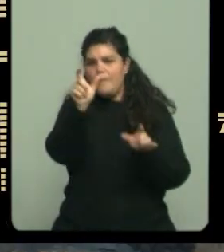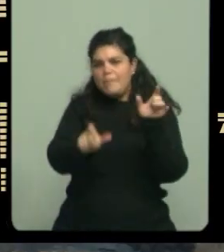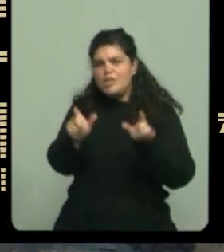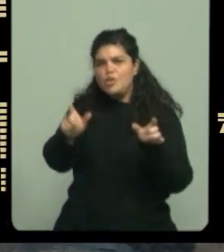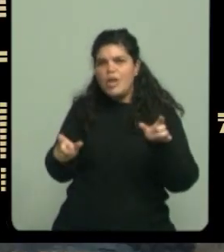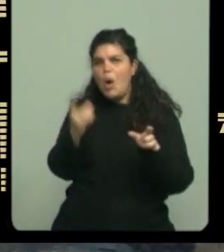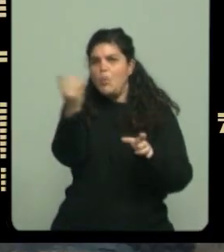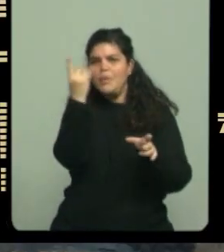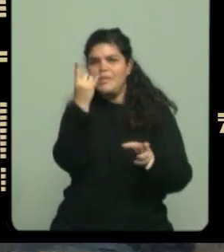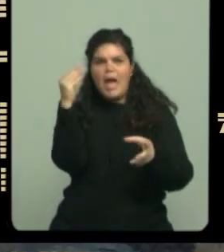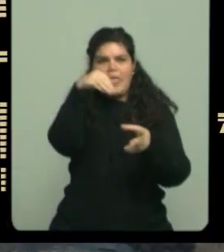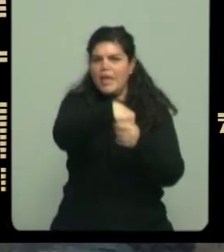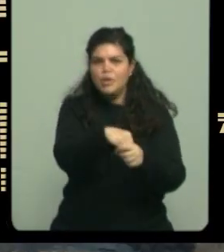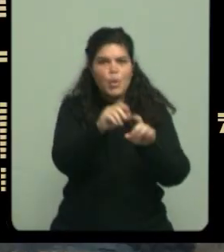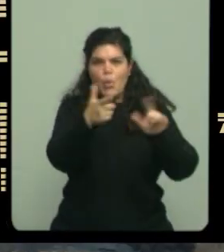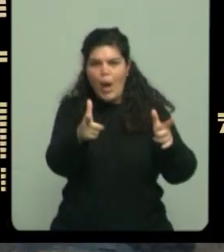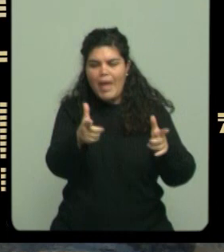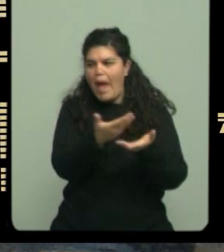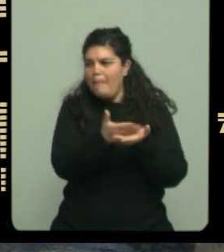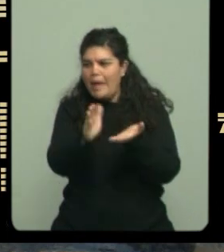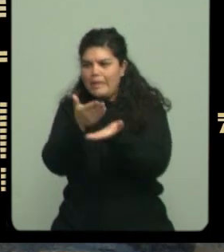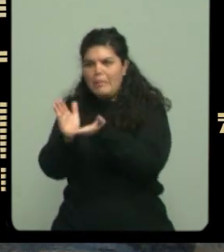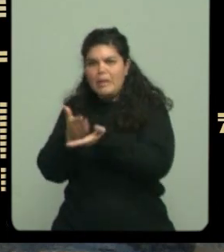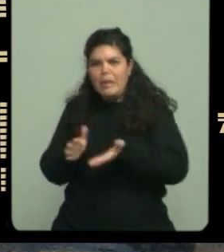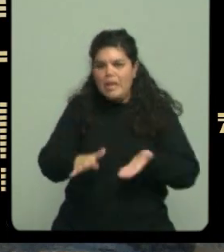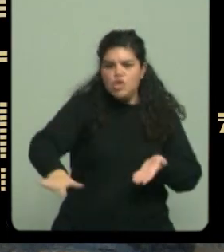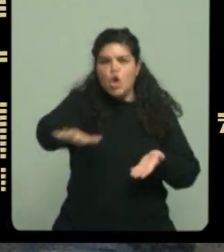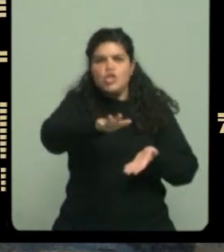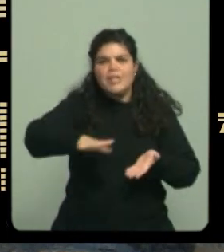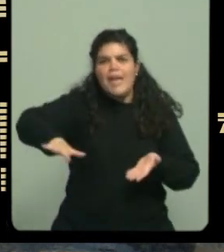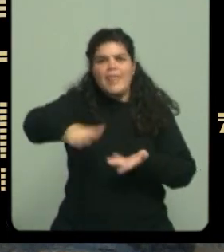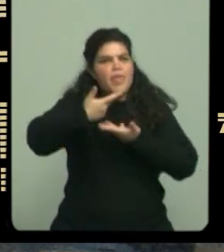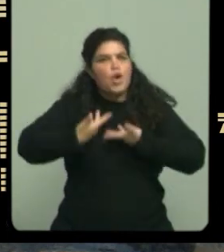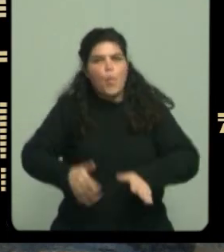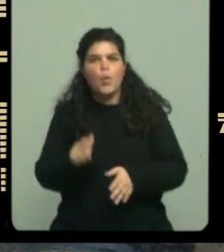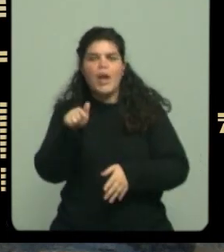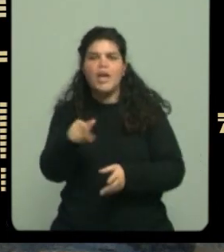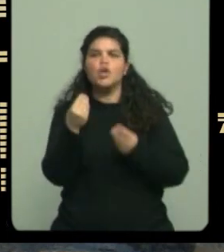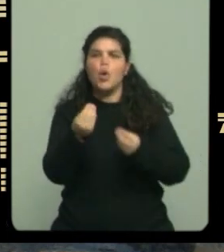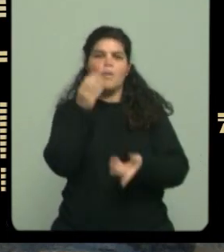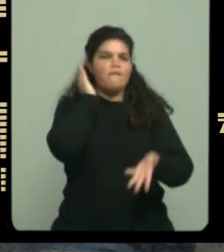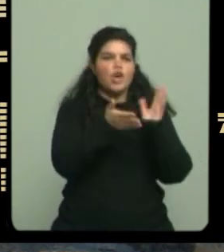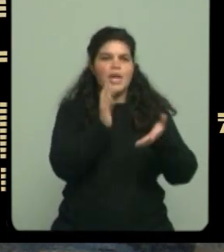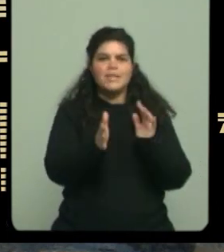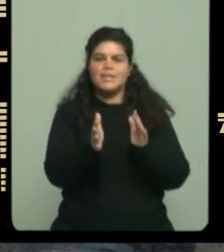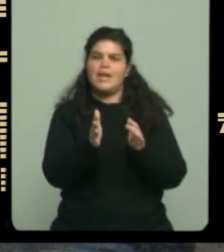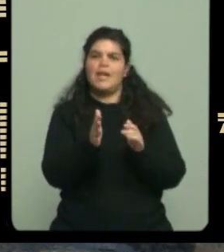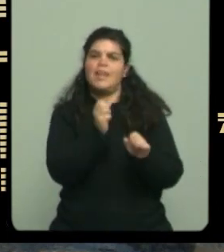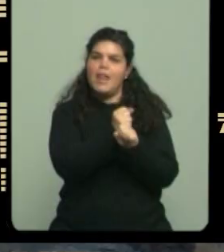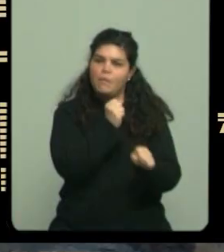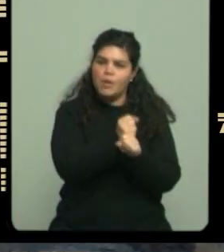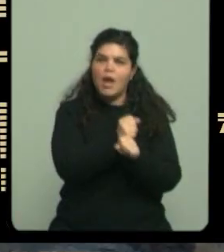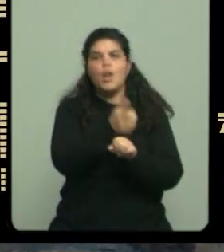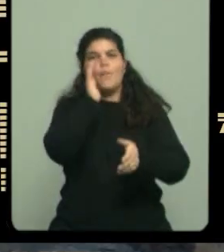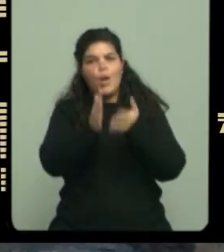universitario y entender que también hay lugares donde se pueda recurrir frente a hechos de violencia laboral, de violencia de género, donde también